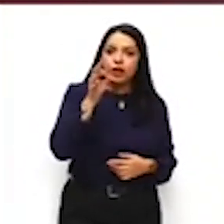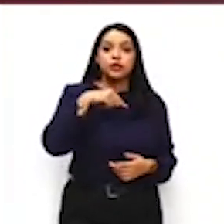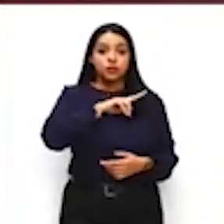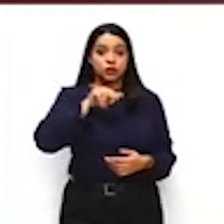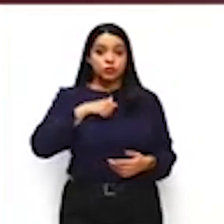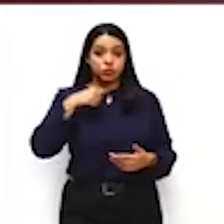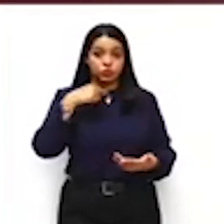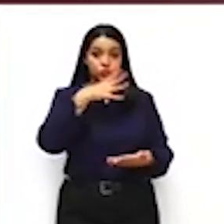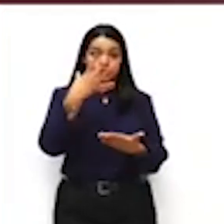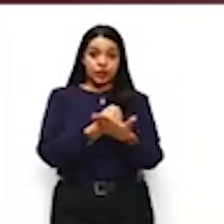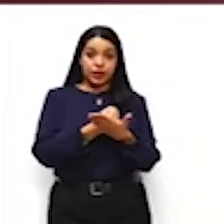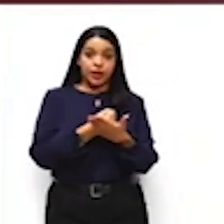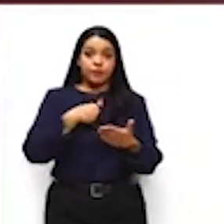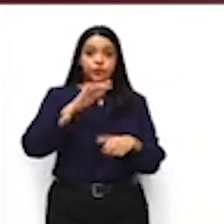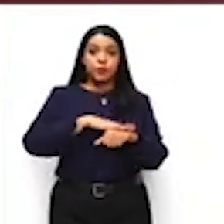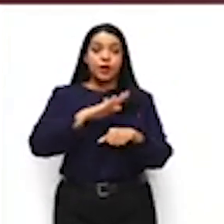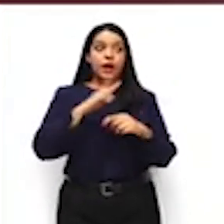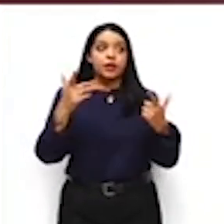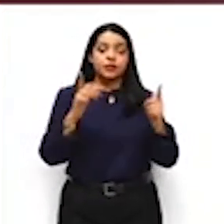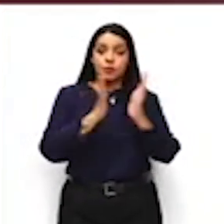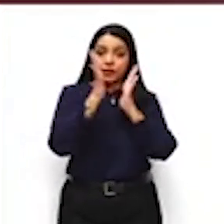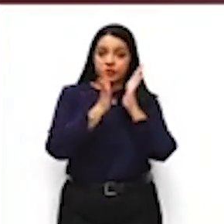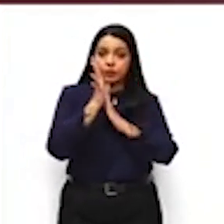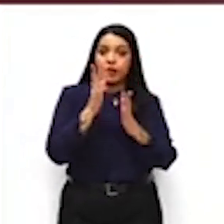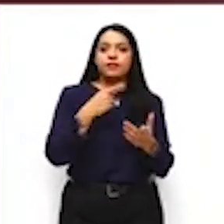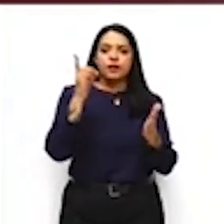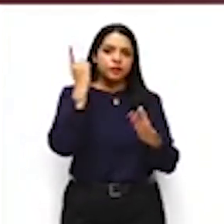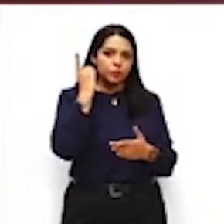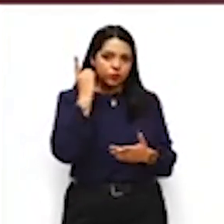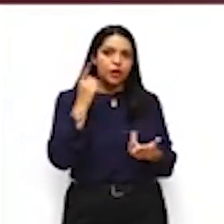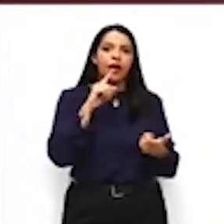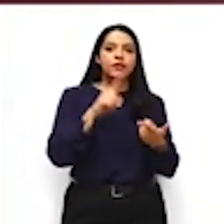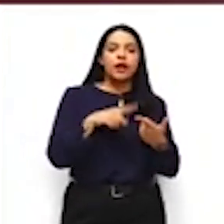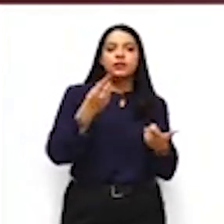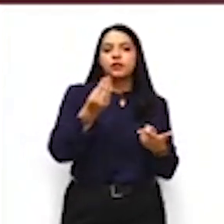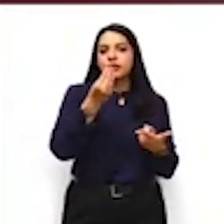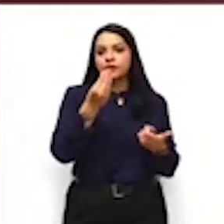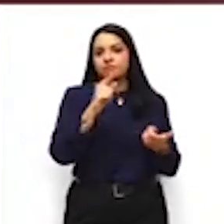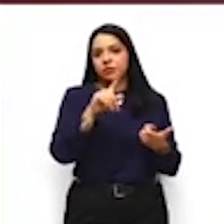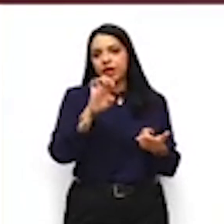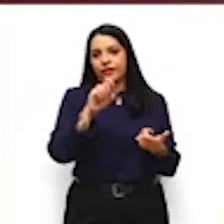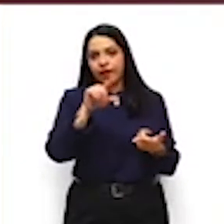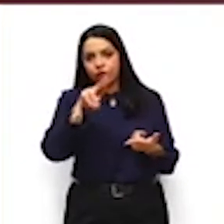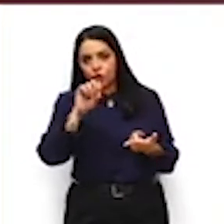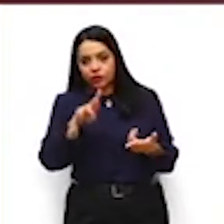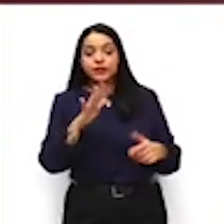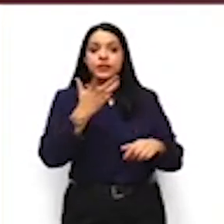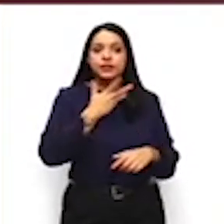nosotros obteníamos la mayoría calificada de diputados y de senadores, y que si teníamos